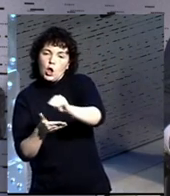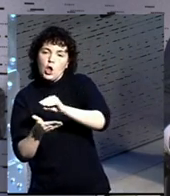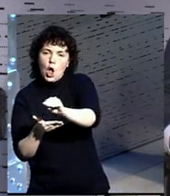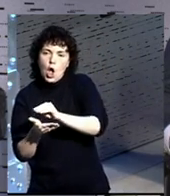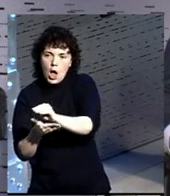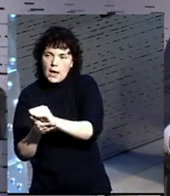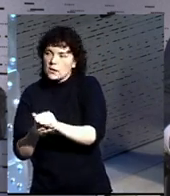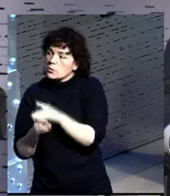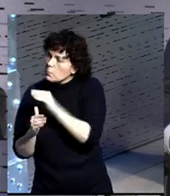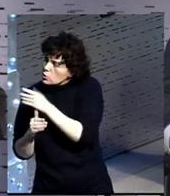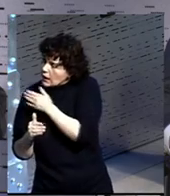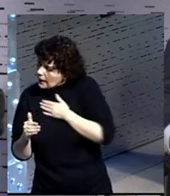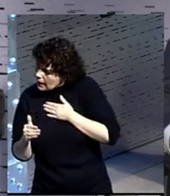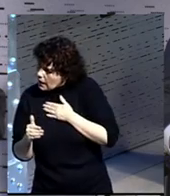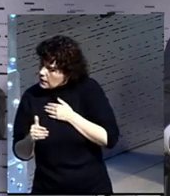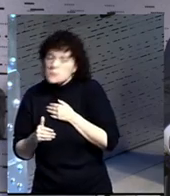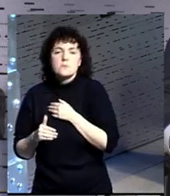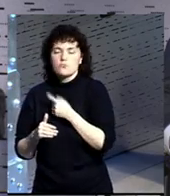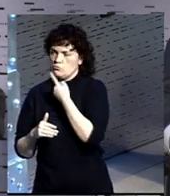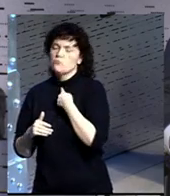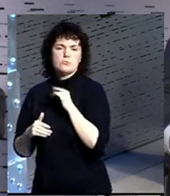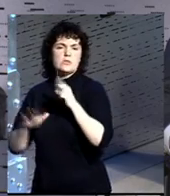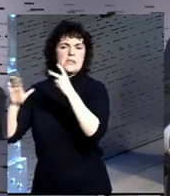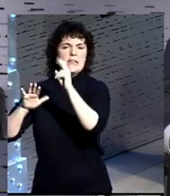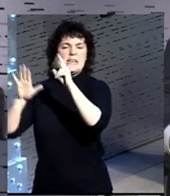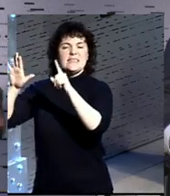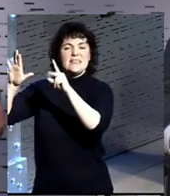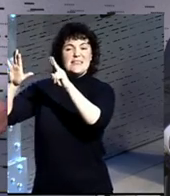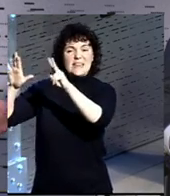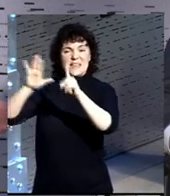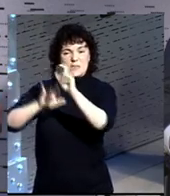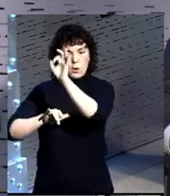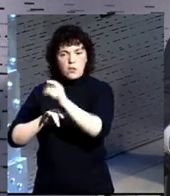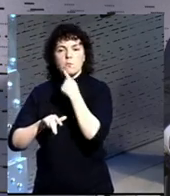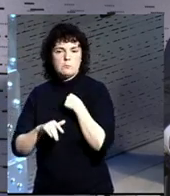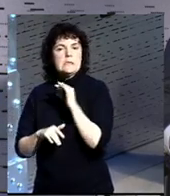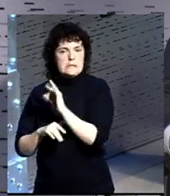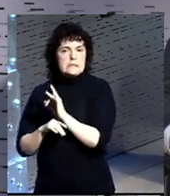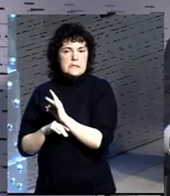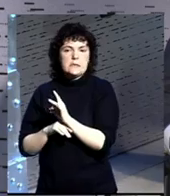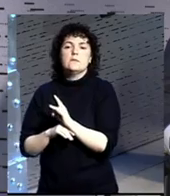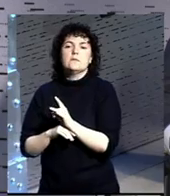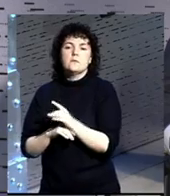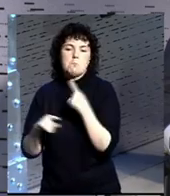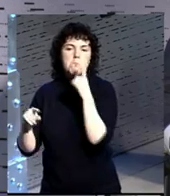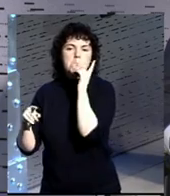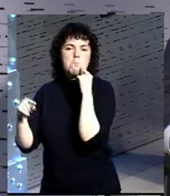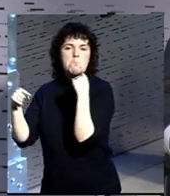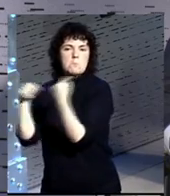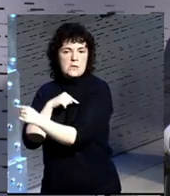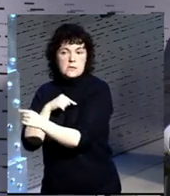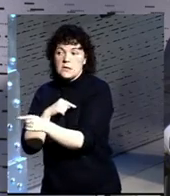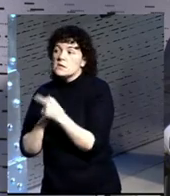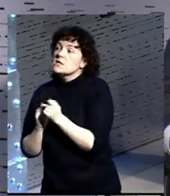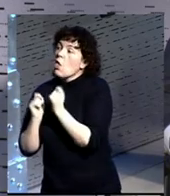este servicio? 76% de los clientes nos dieron voluntariamente su número de teléfono. Es decir, si le das valor, ellos te dan